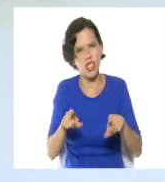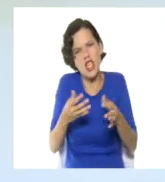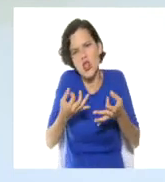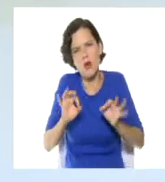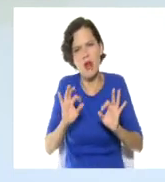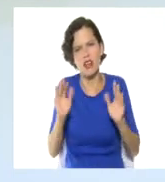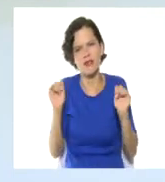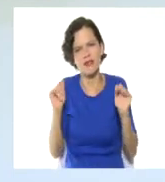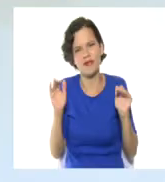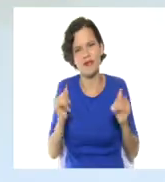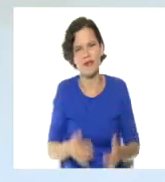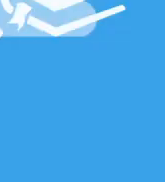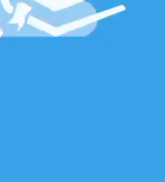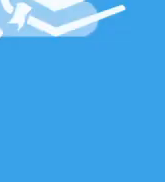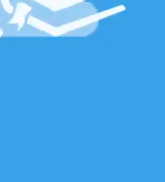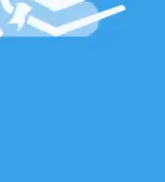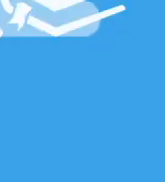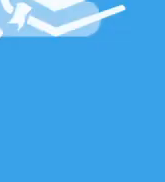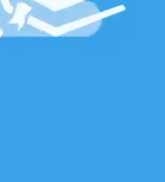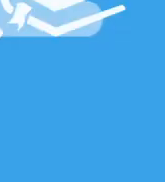es algo común. ¡Nos vemos!